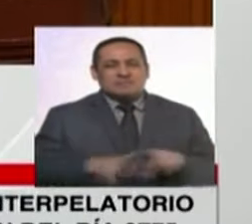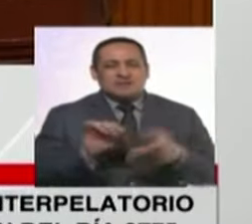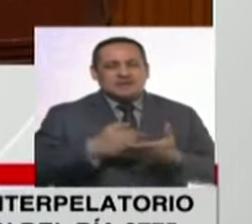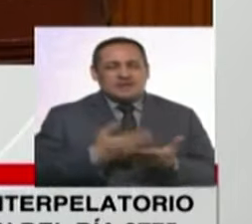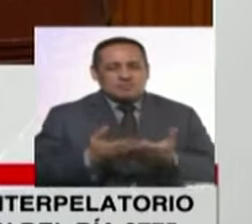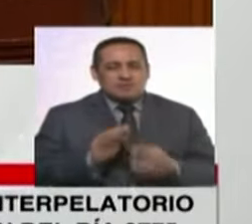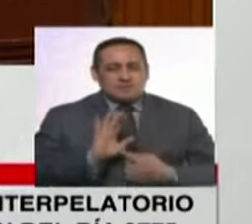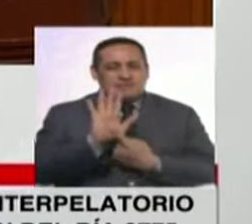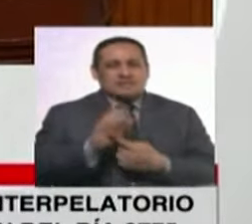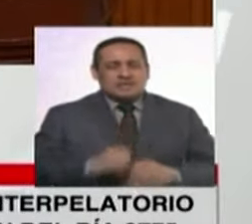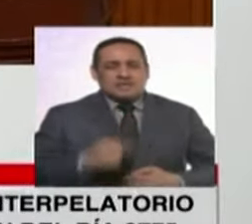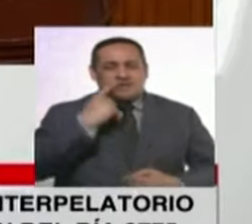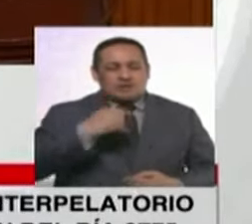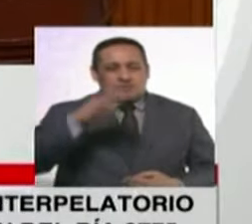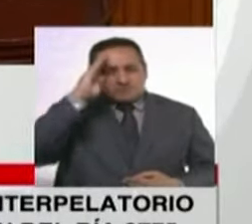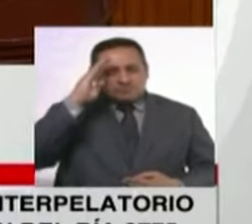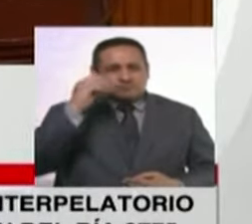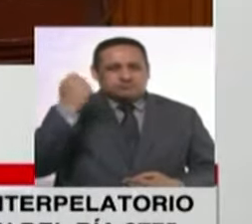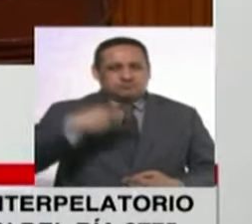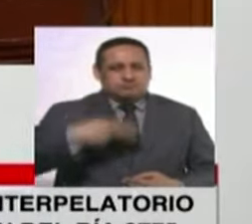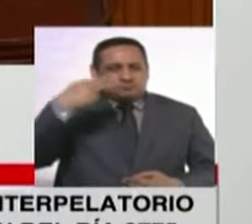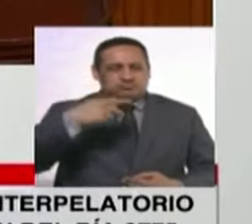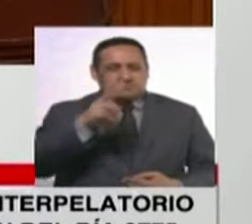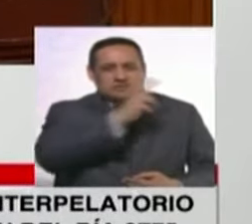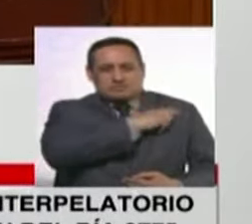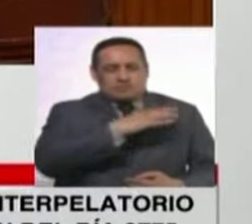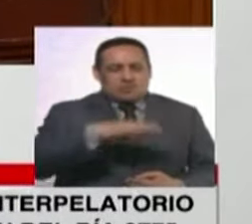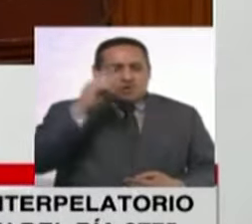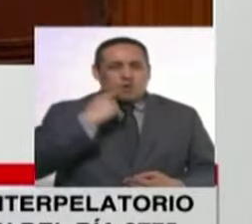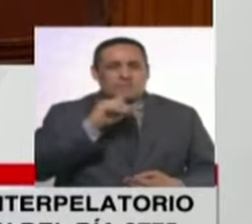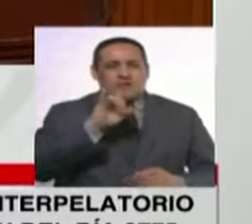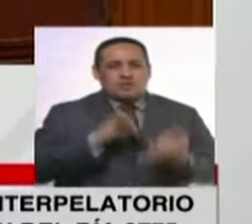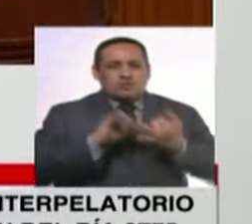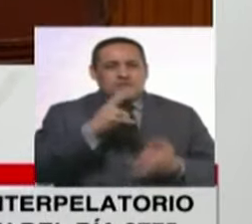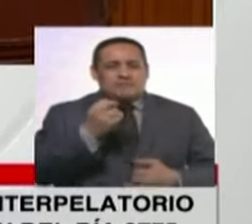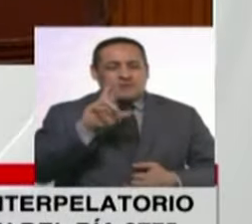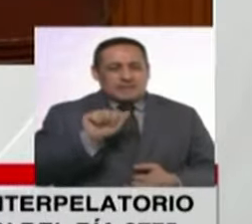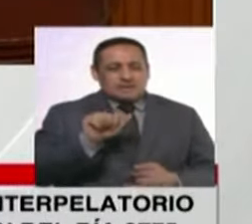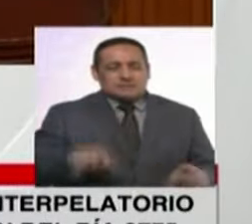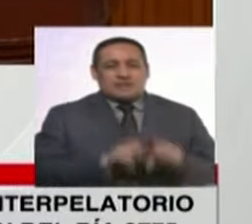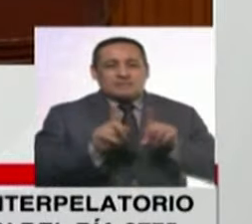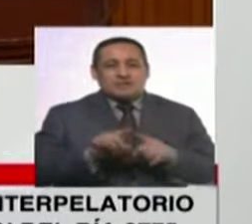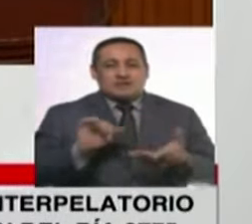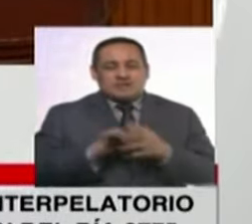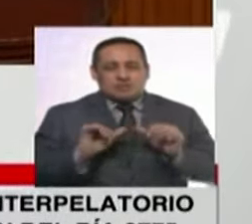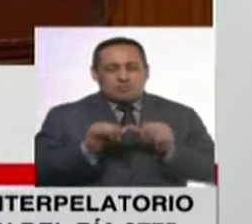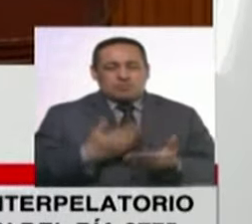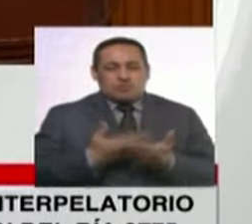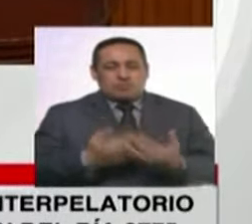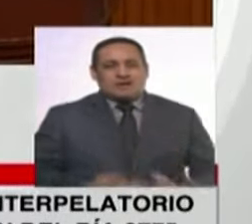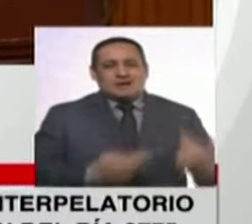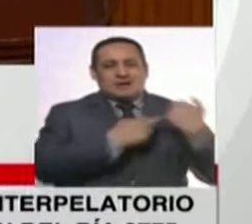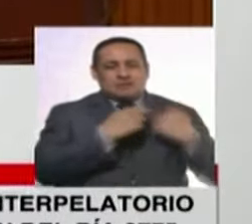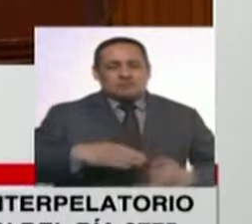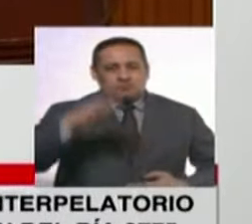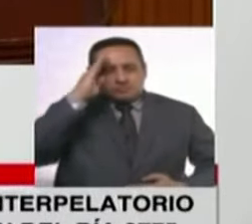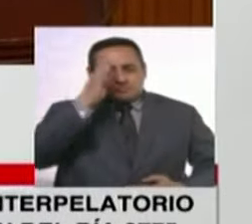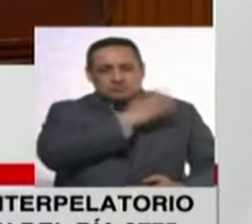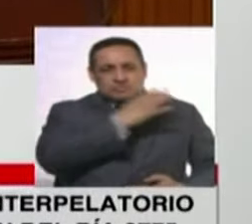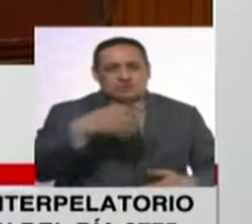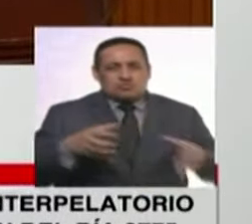demostrarían que el teniente general de la Policía Nacional del Perú Luis Alberto Vera llerena mientras ostentó el cargo de comandante